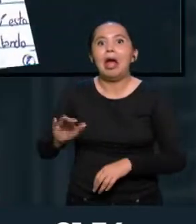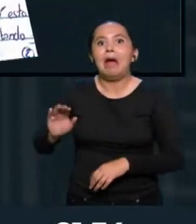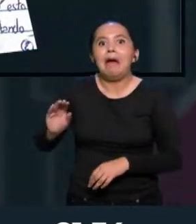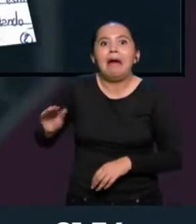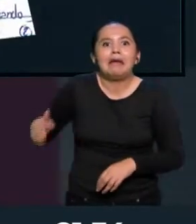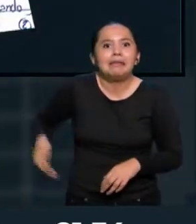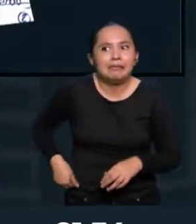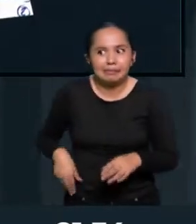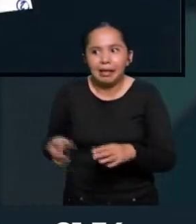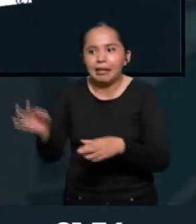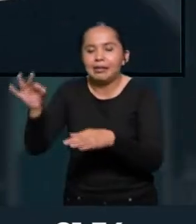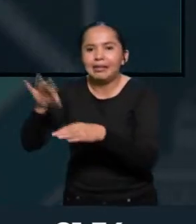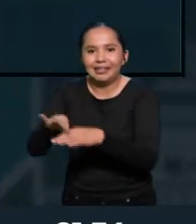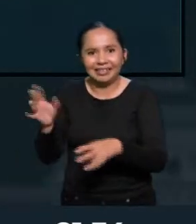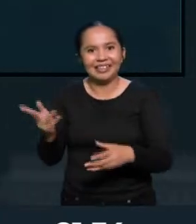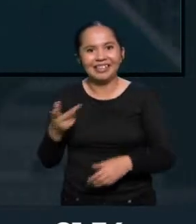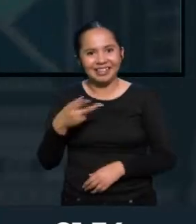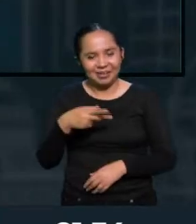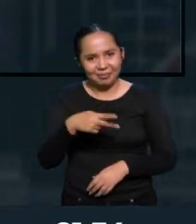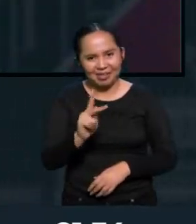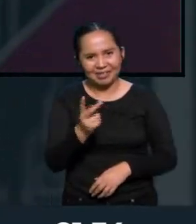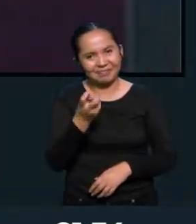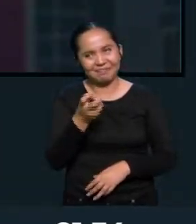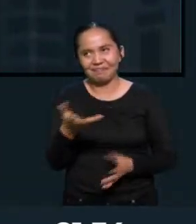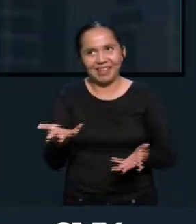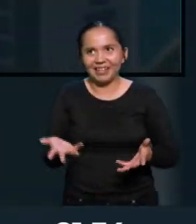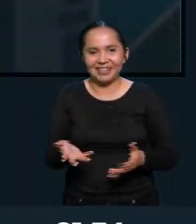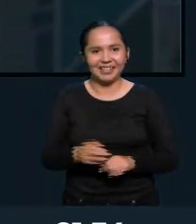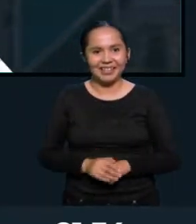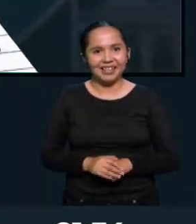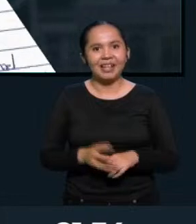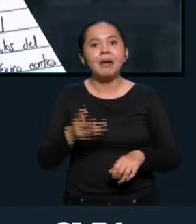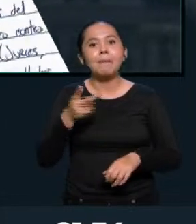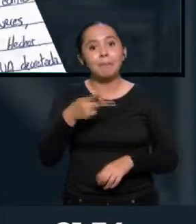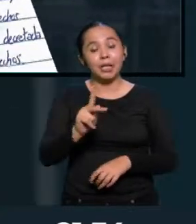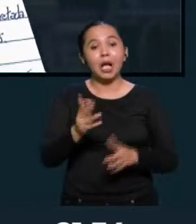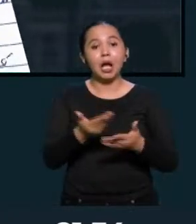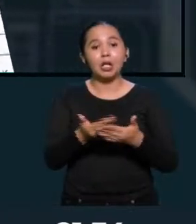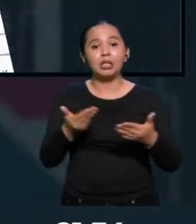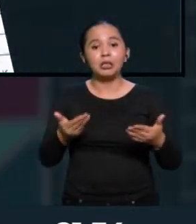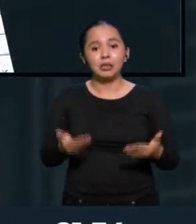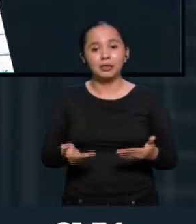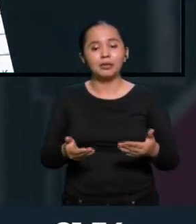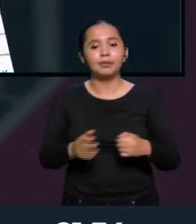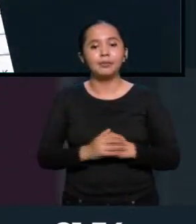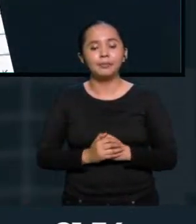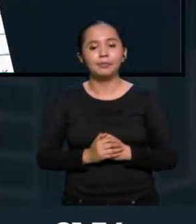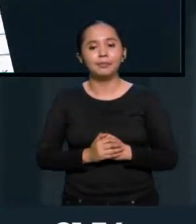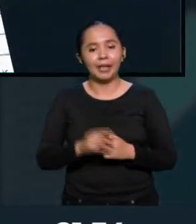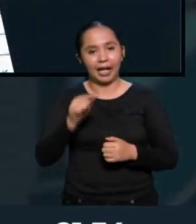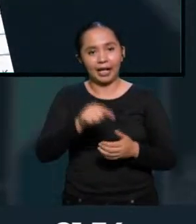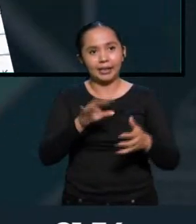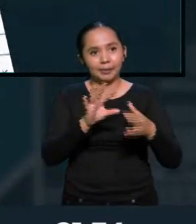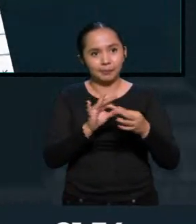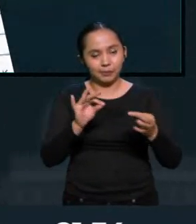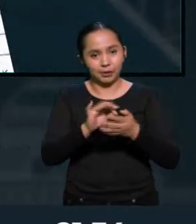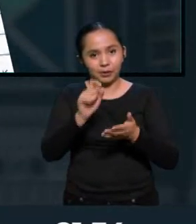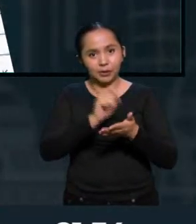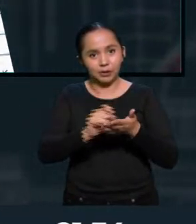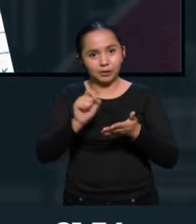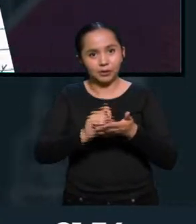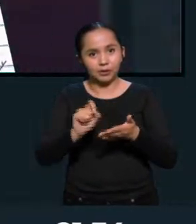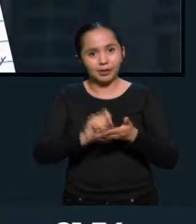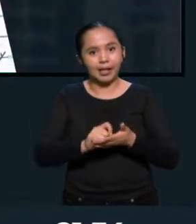Es lo que me parecería todavía mucho más ilógico. Pero yendo un poco más al entramado, él menciona que supuestamente